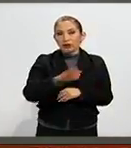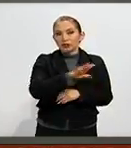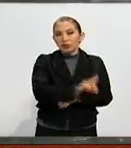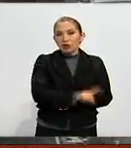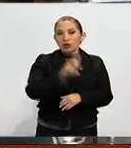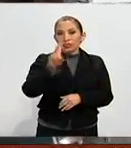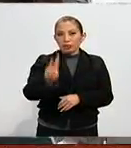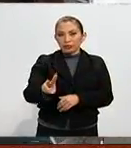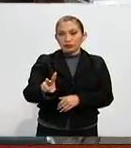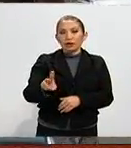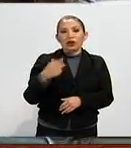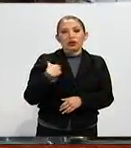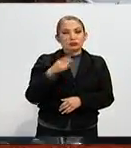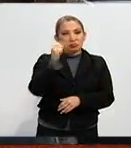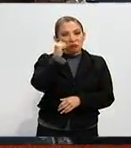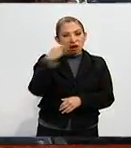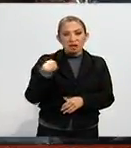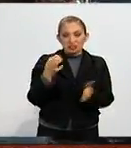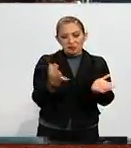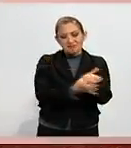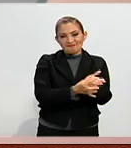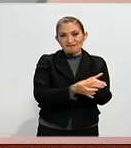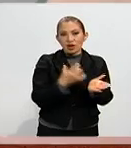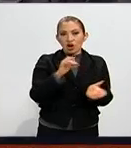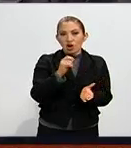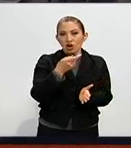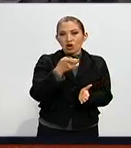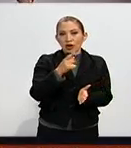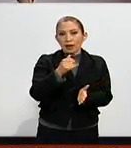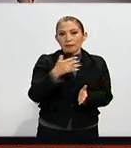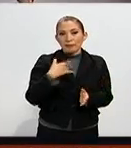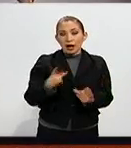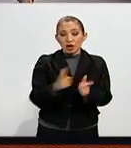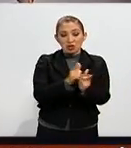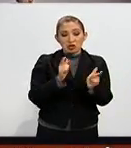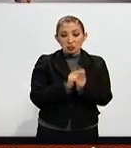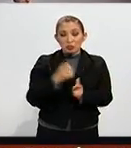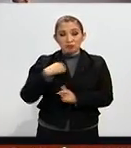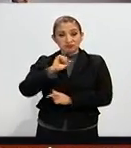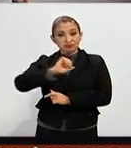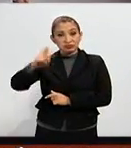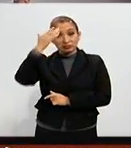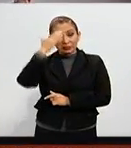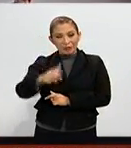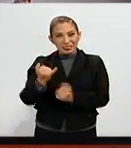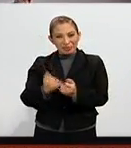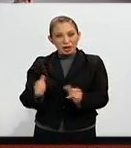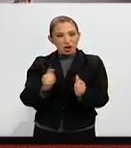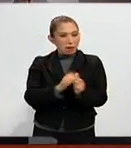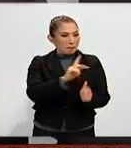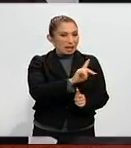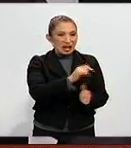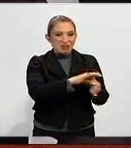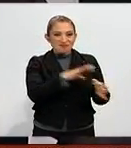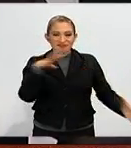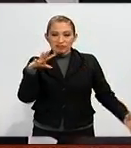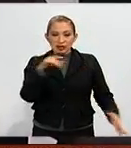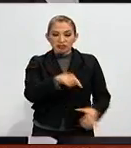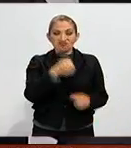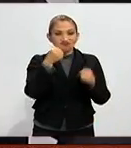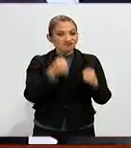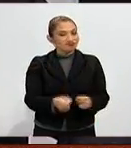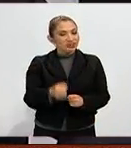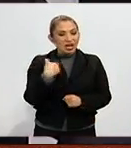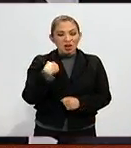terminación 1 y 2, sin importar su holograma. Rompe el grupo de expertos independientes con la PGR. Tengan la